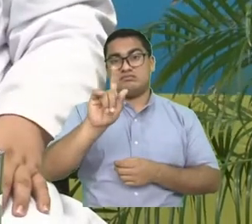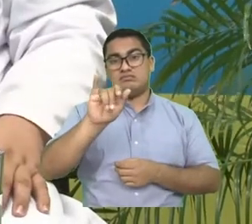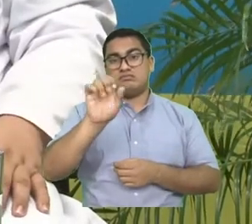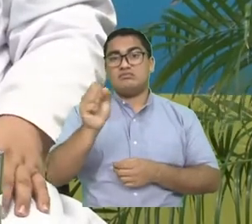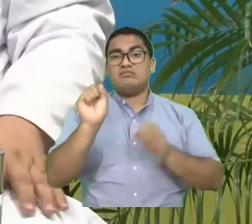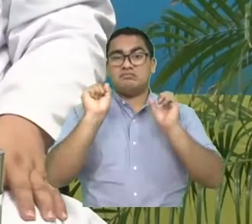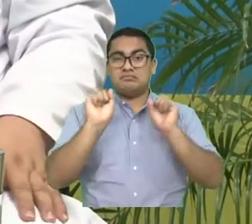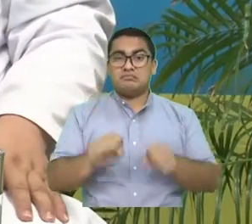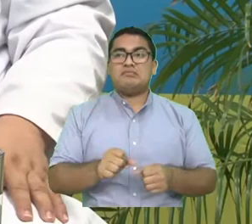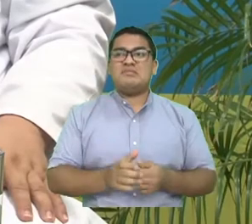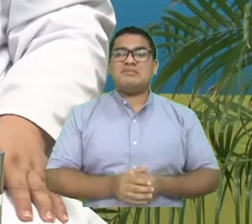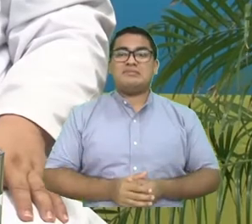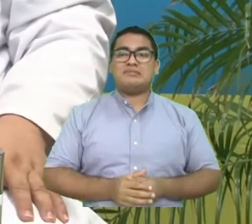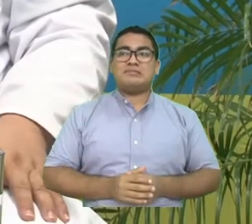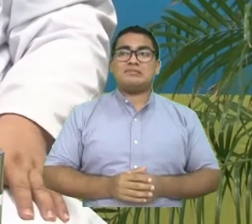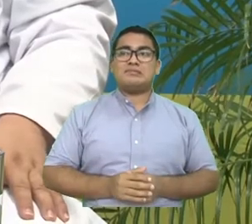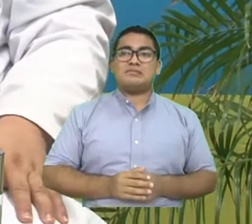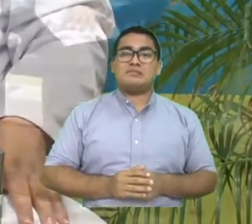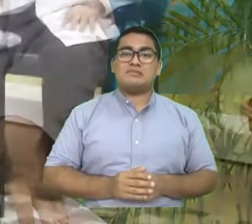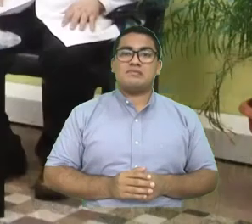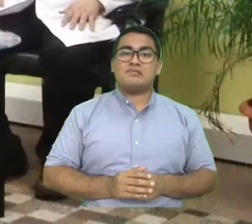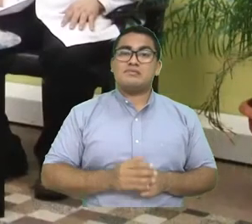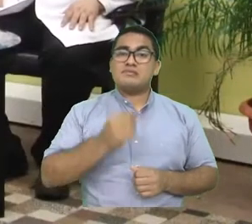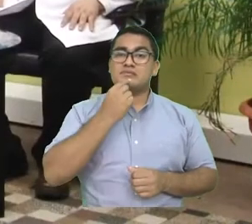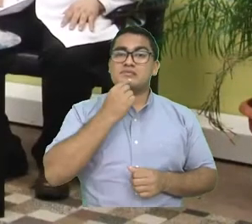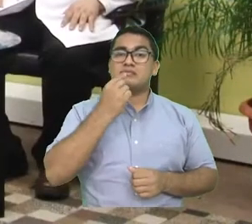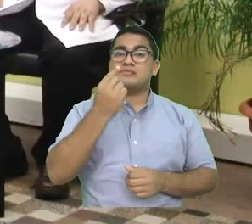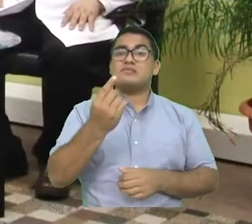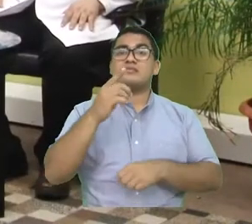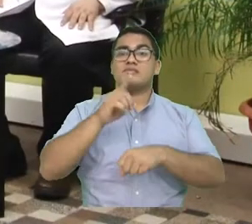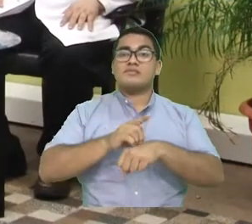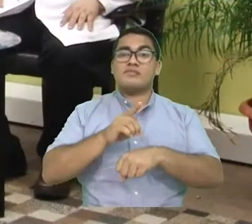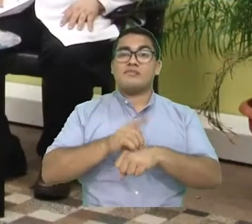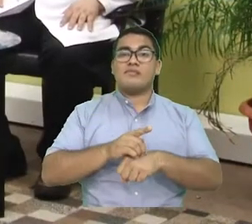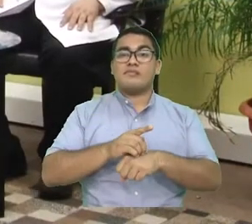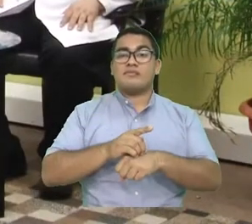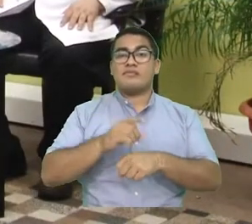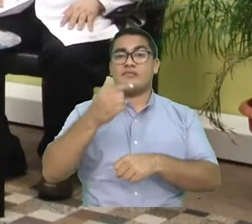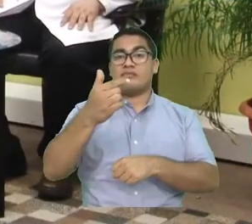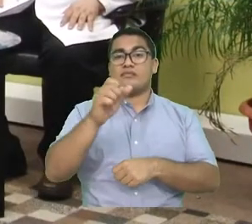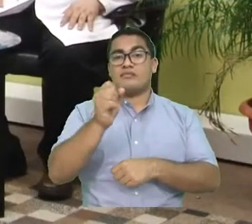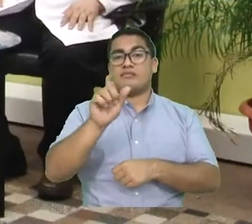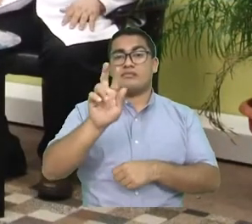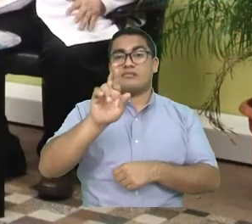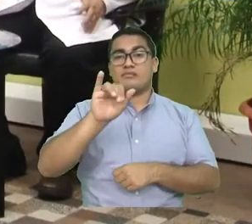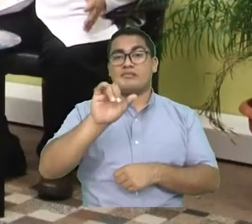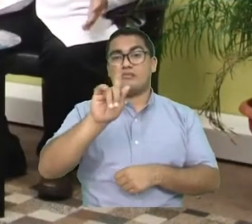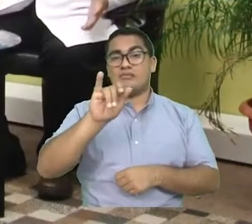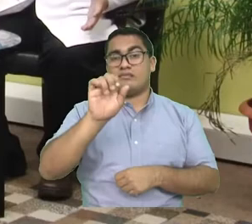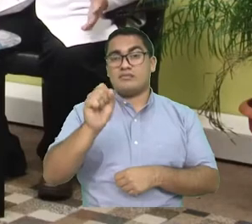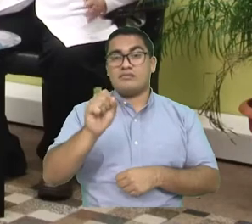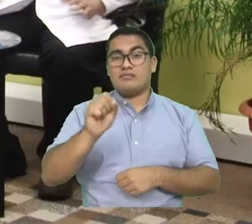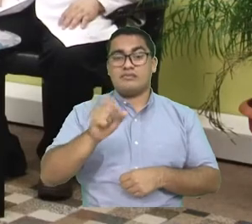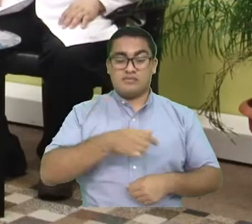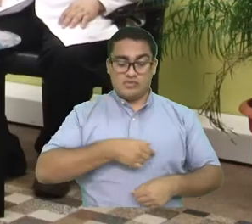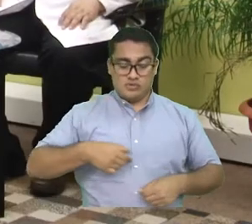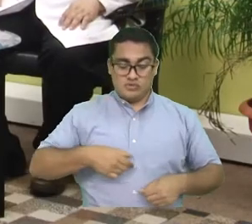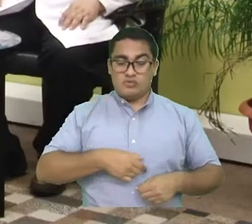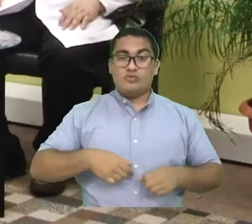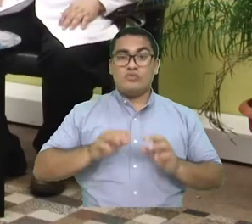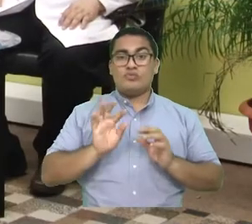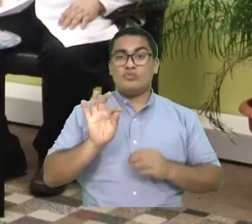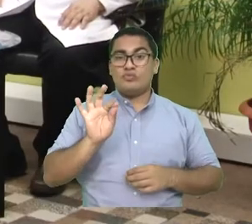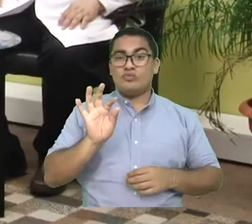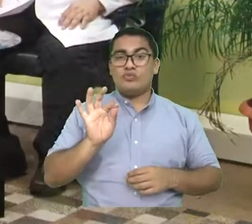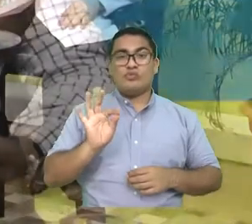del estómago. Yo tengo aquí, para reforzar lo que usted dice, doctor, que es la inflamación de la mucosa gástrica. La mucosa,